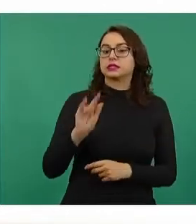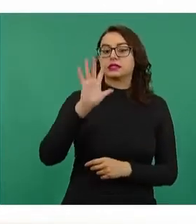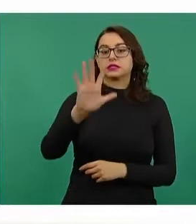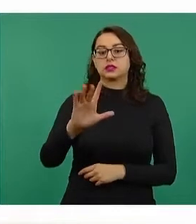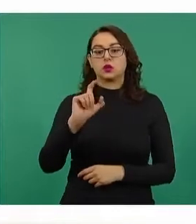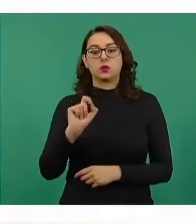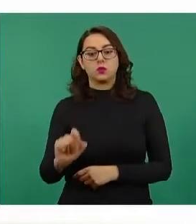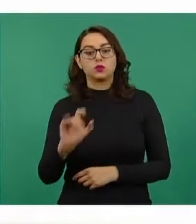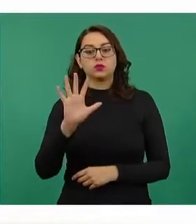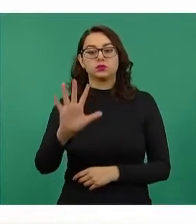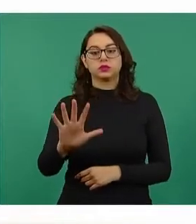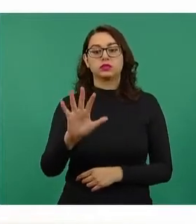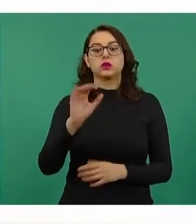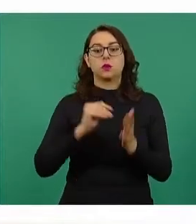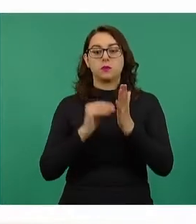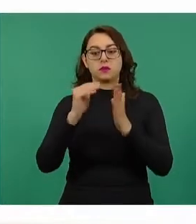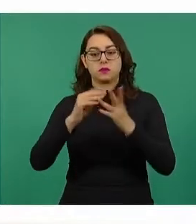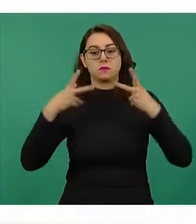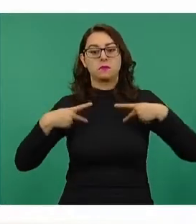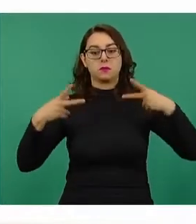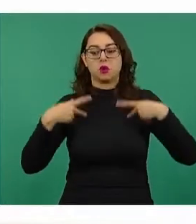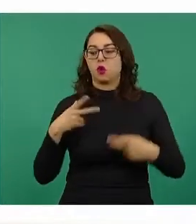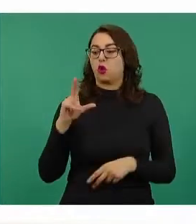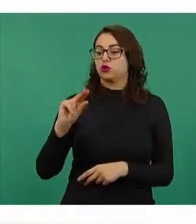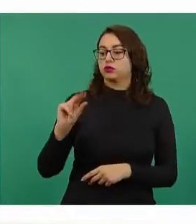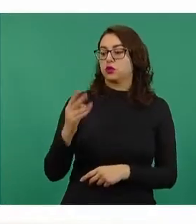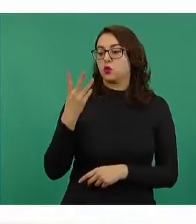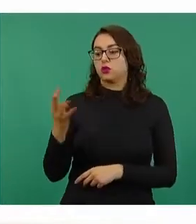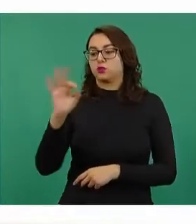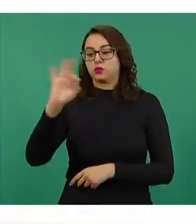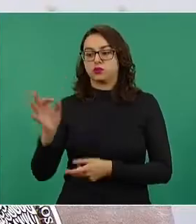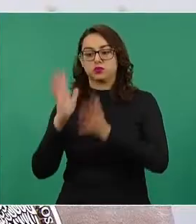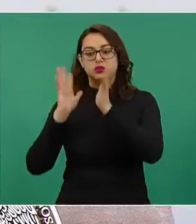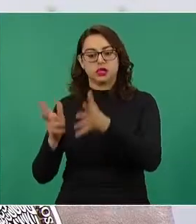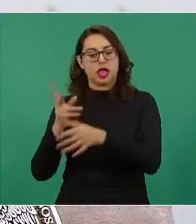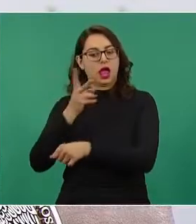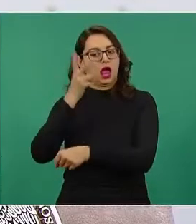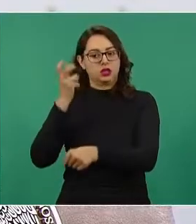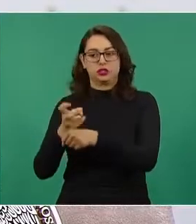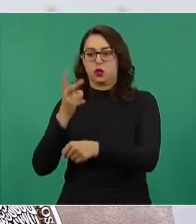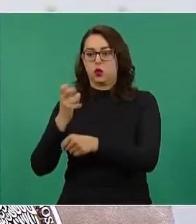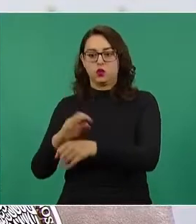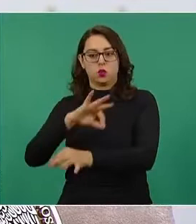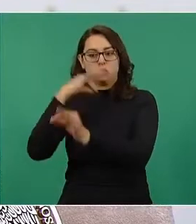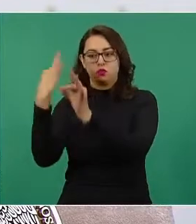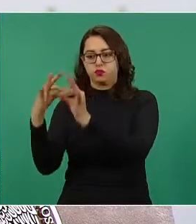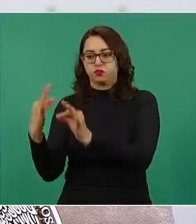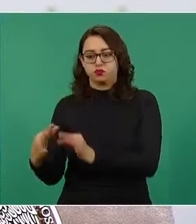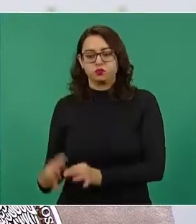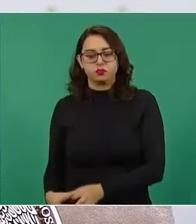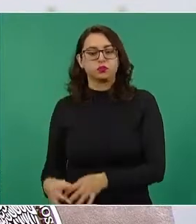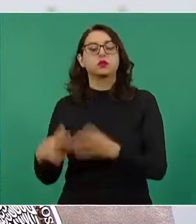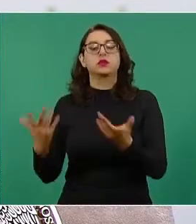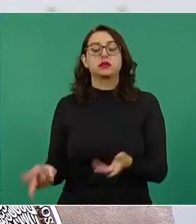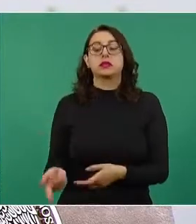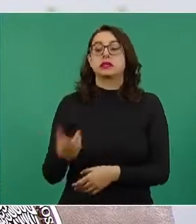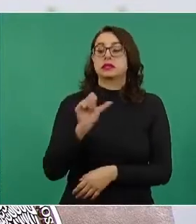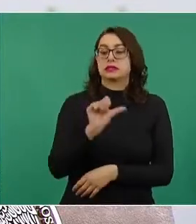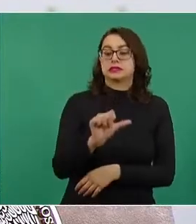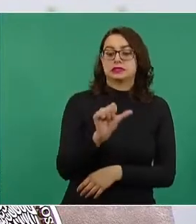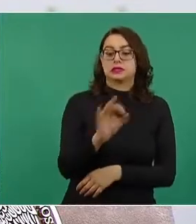vacunadas. 84% de ellas tienen el esquema completo, 16 son esquemas de reciente aplicación